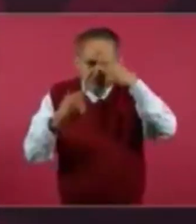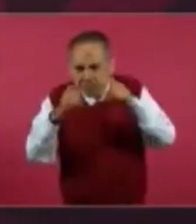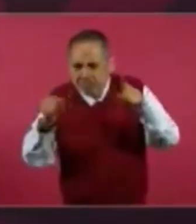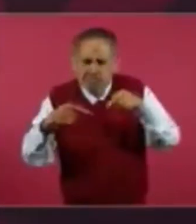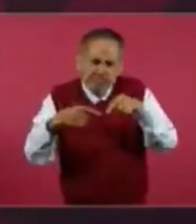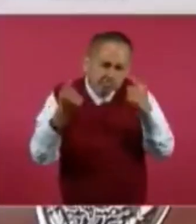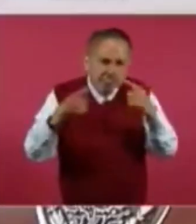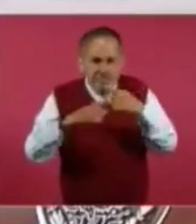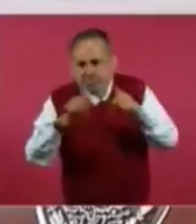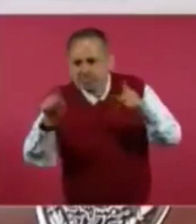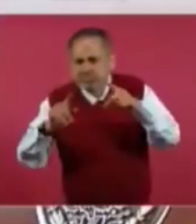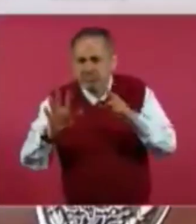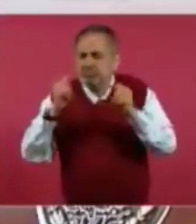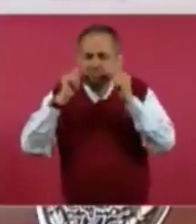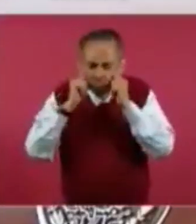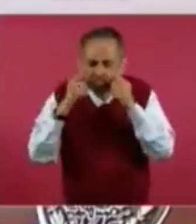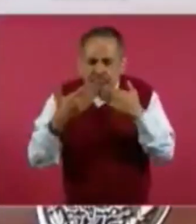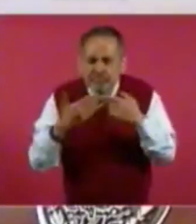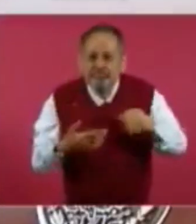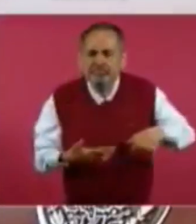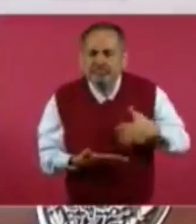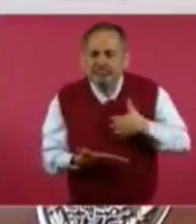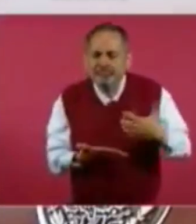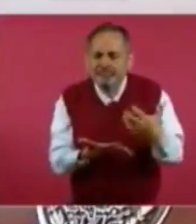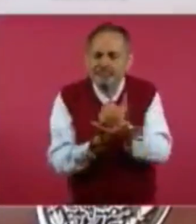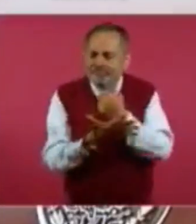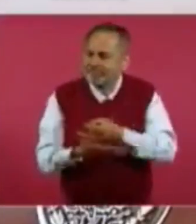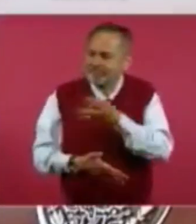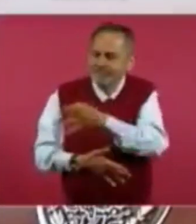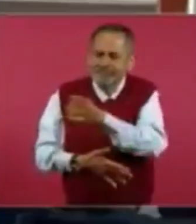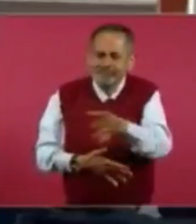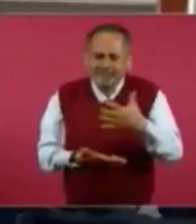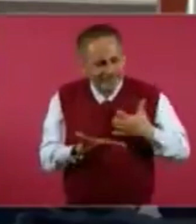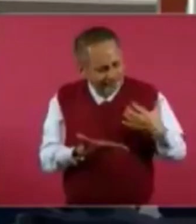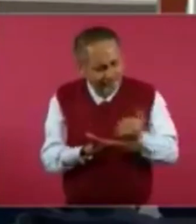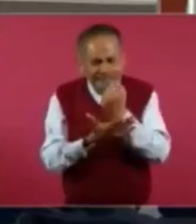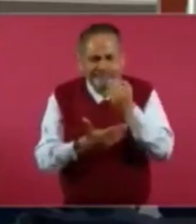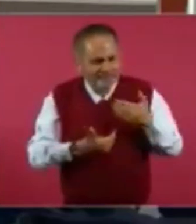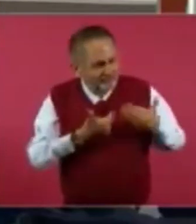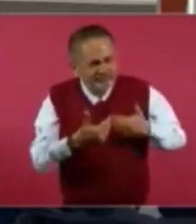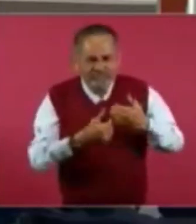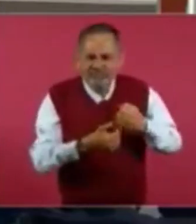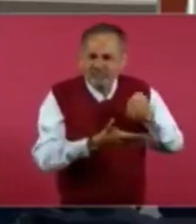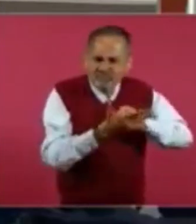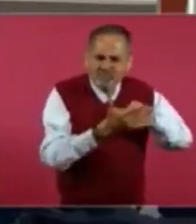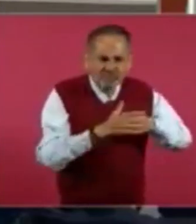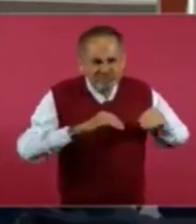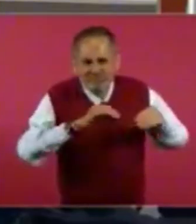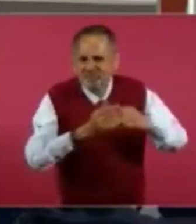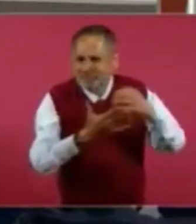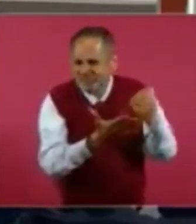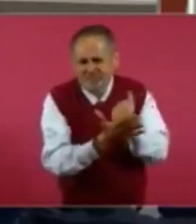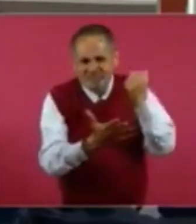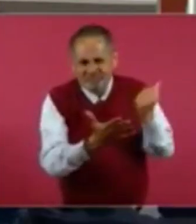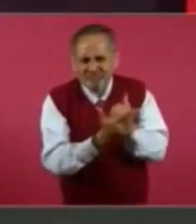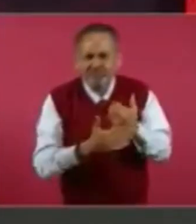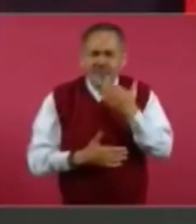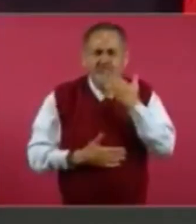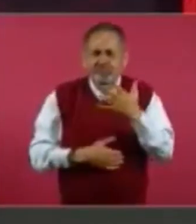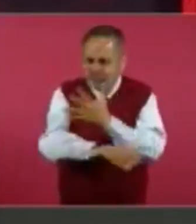¿sí?, les hemos ganado. Es decir, el movimiento ha triunfado en buena